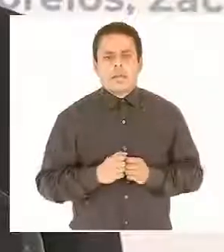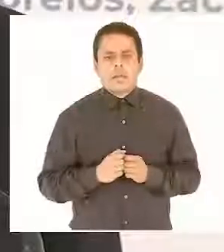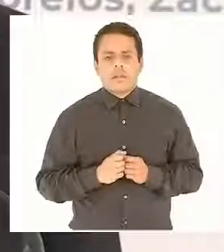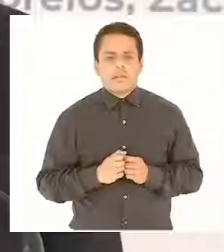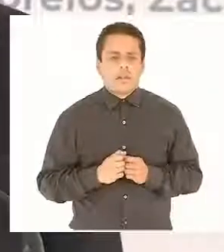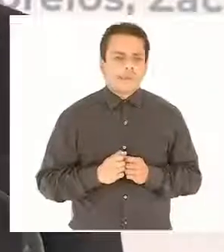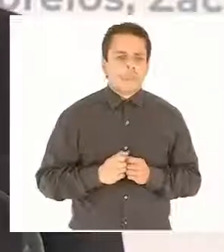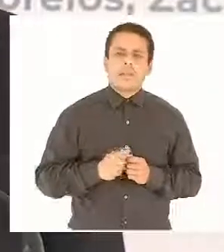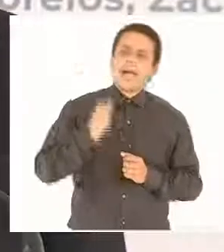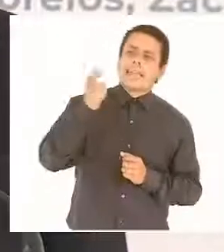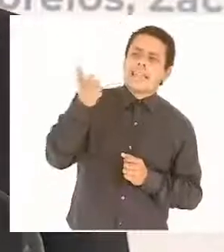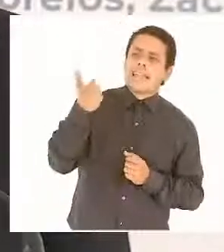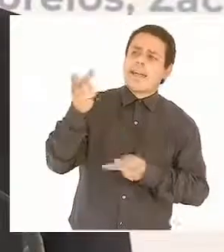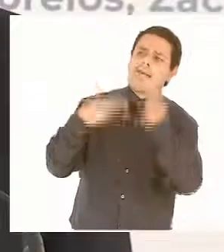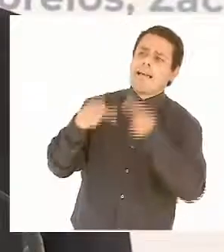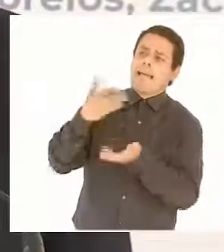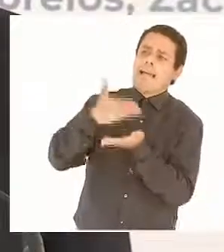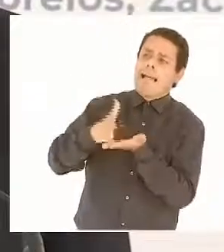la deuda,